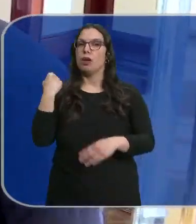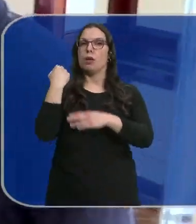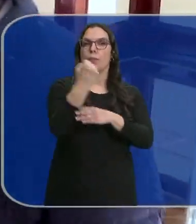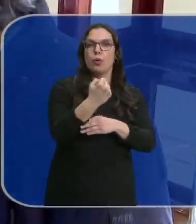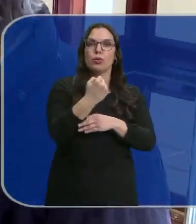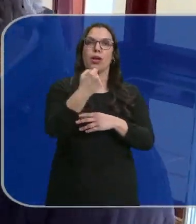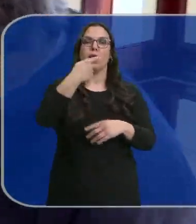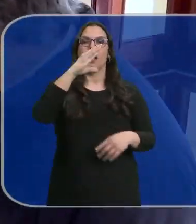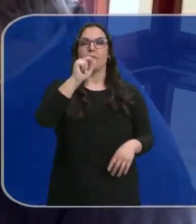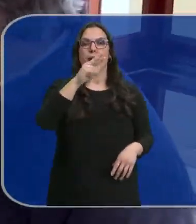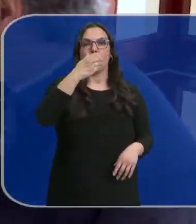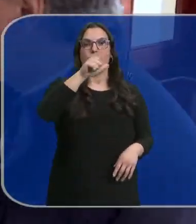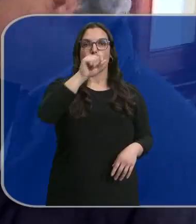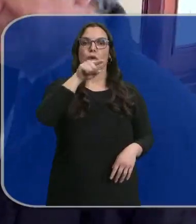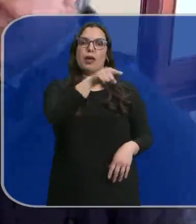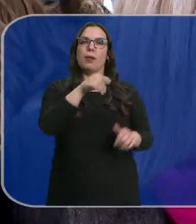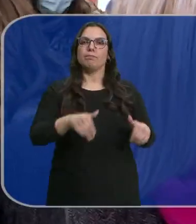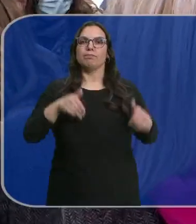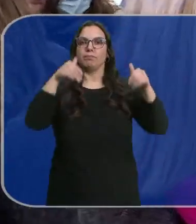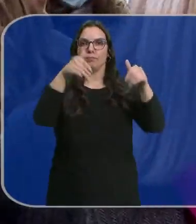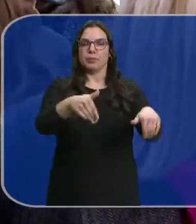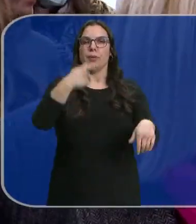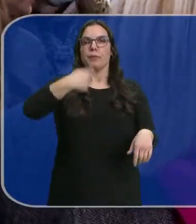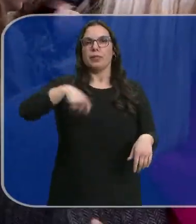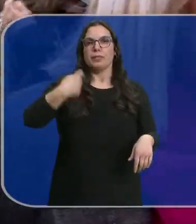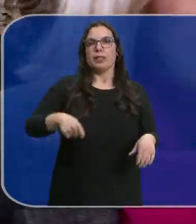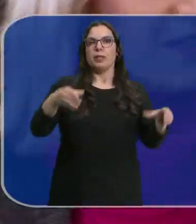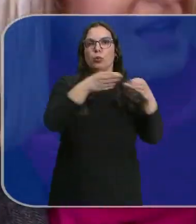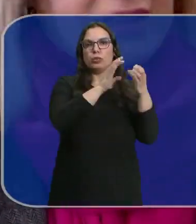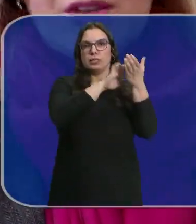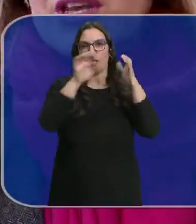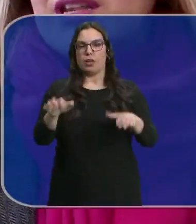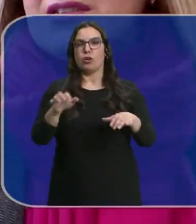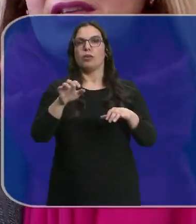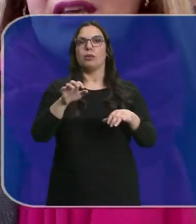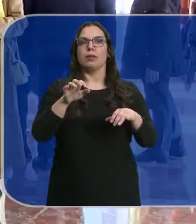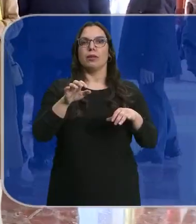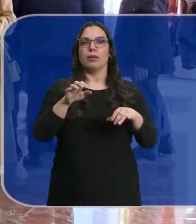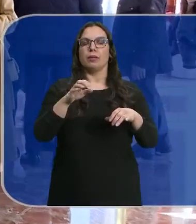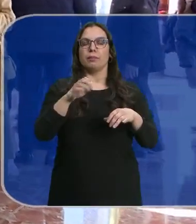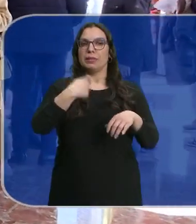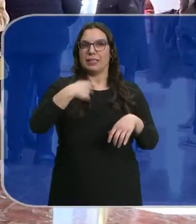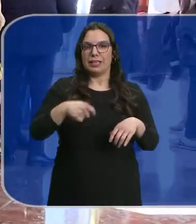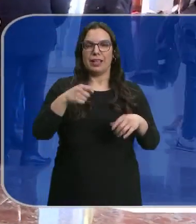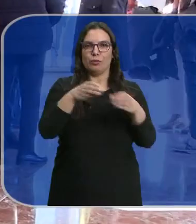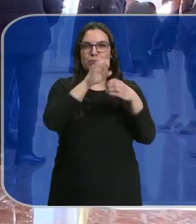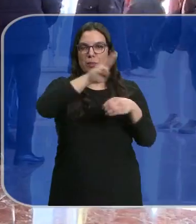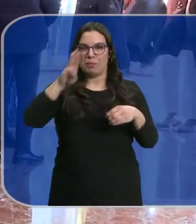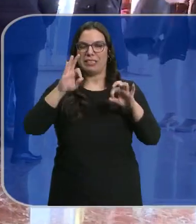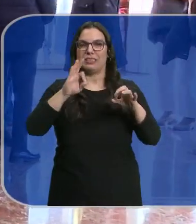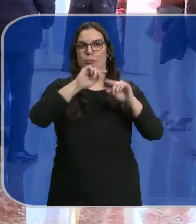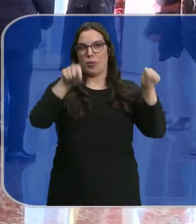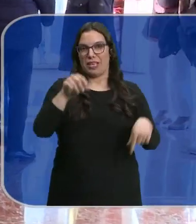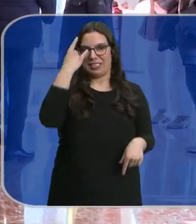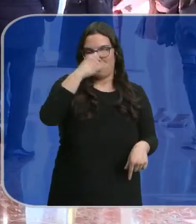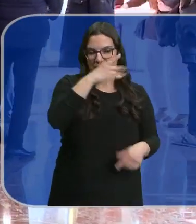a Carlos García Carballo en su presentación como candidato a la presidencia del Partido Popular en la provincia. García Carballo también ha contado con el apoyo